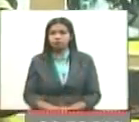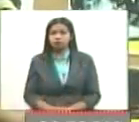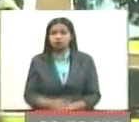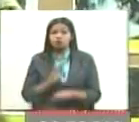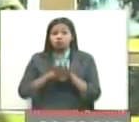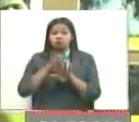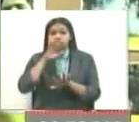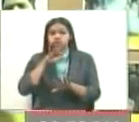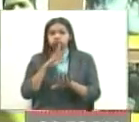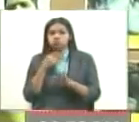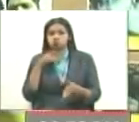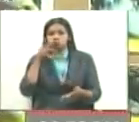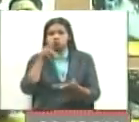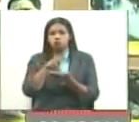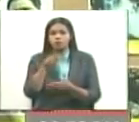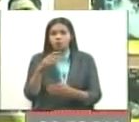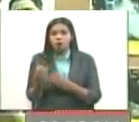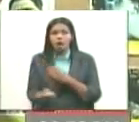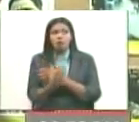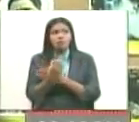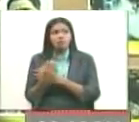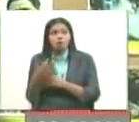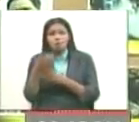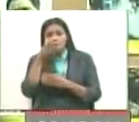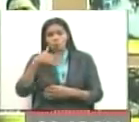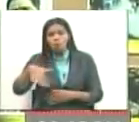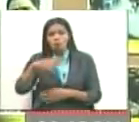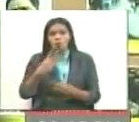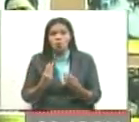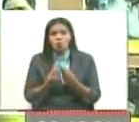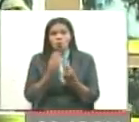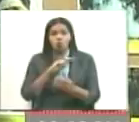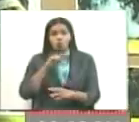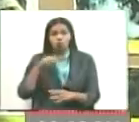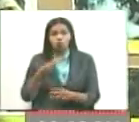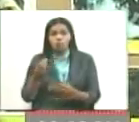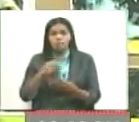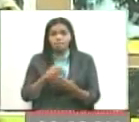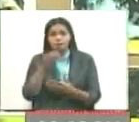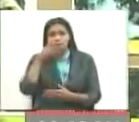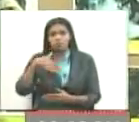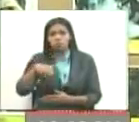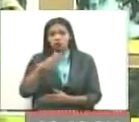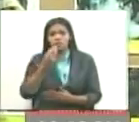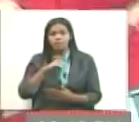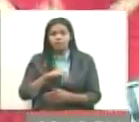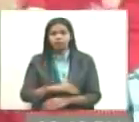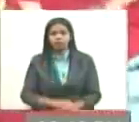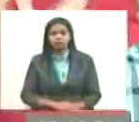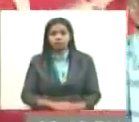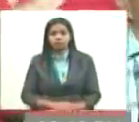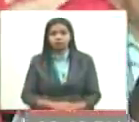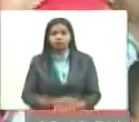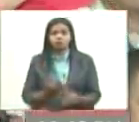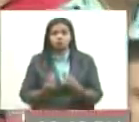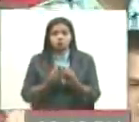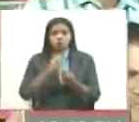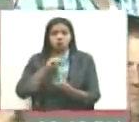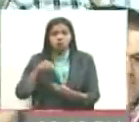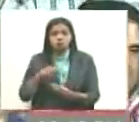No, fuimos para el palacio, junto al pueblo, los constituyentes y la constituyente, ahí estaban junto al pueblo. Ahí estaban.